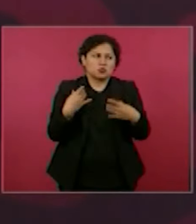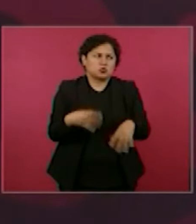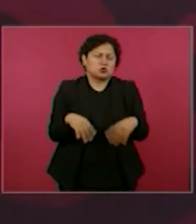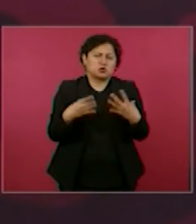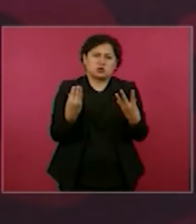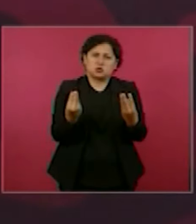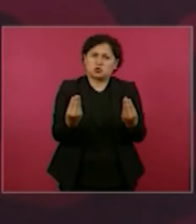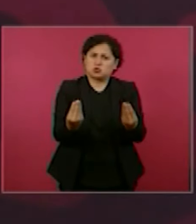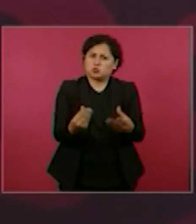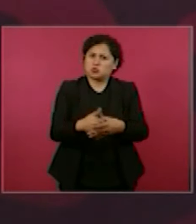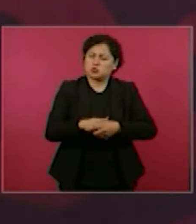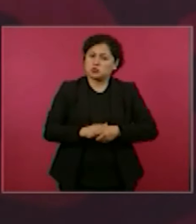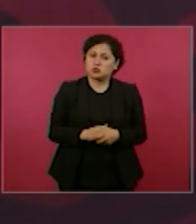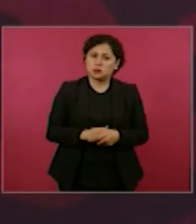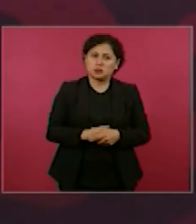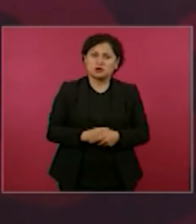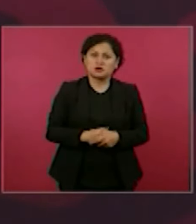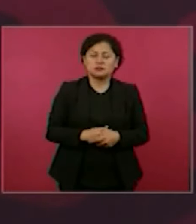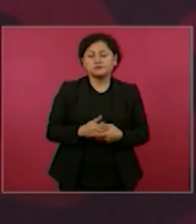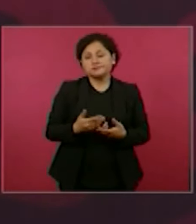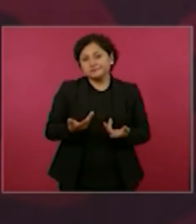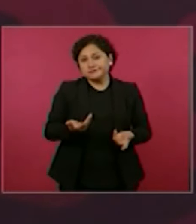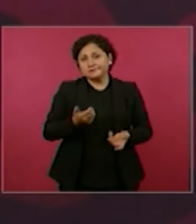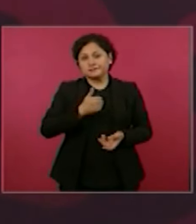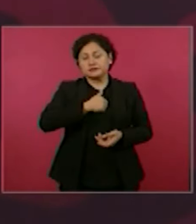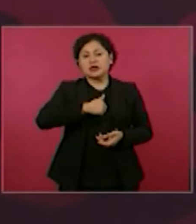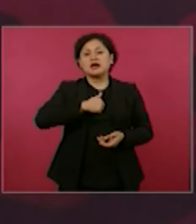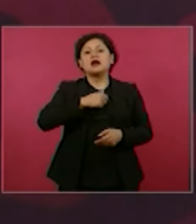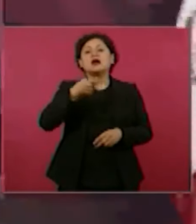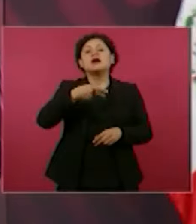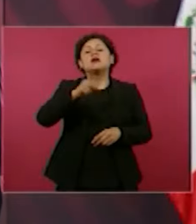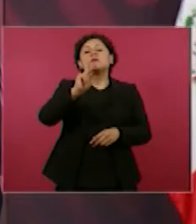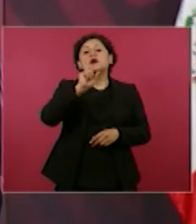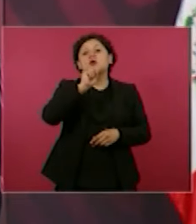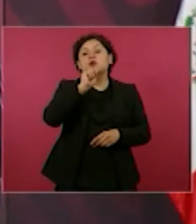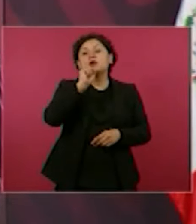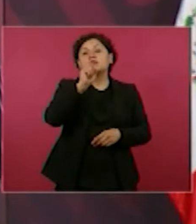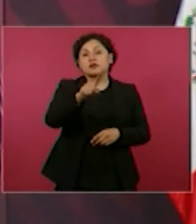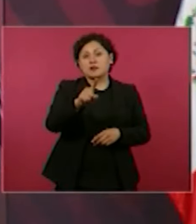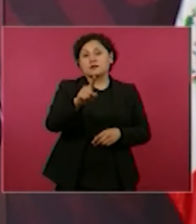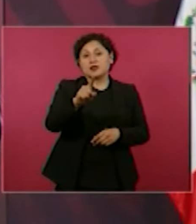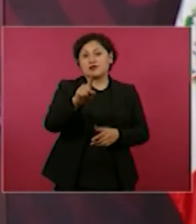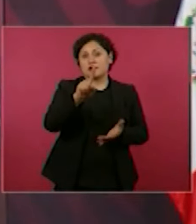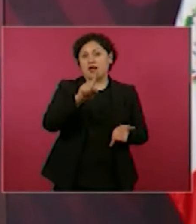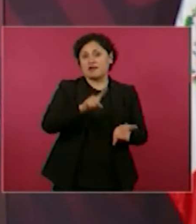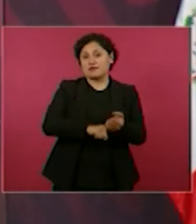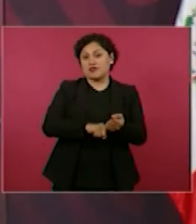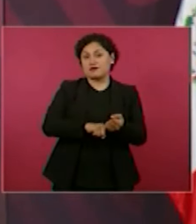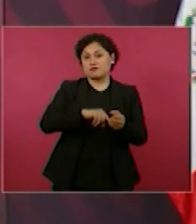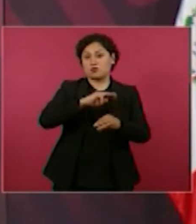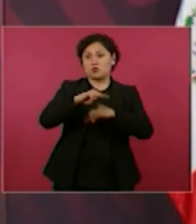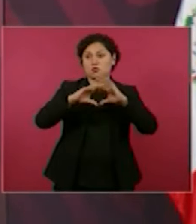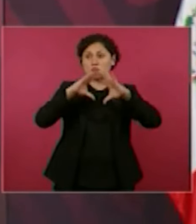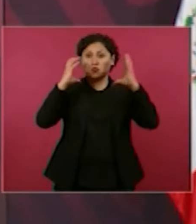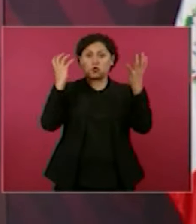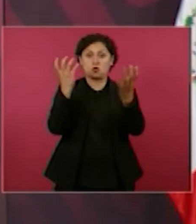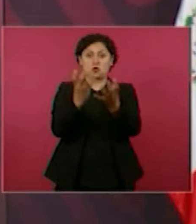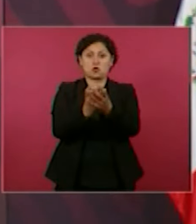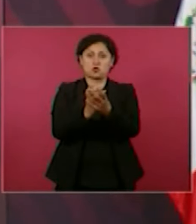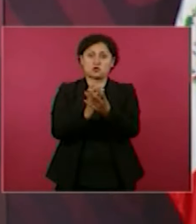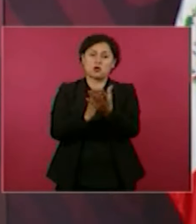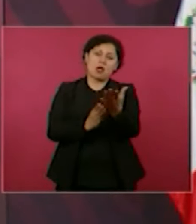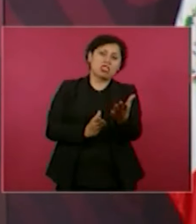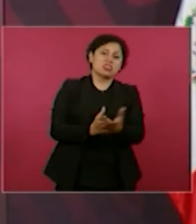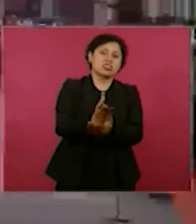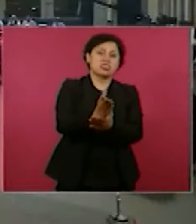pues sí le sirve. Yo creo que López Obrador es bueno para eso, pues, esos temas distractivos totales. Y la semana pasada, por ejemplo, que